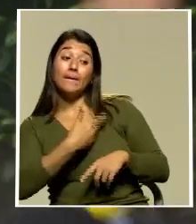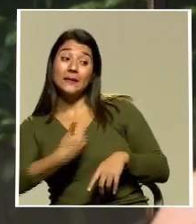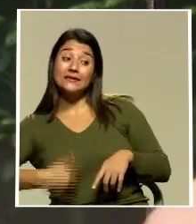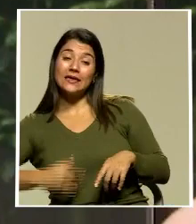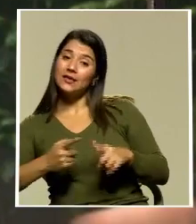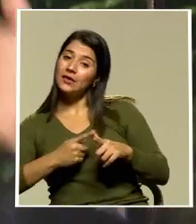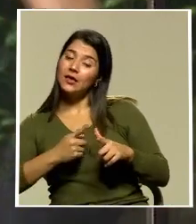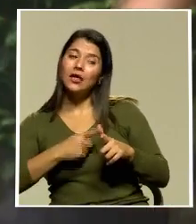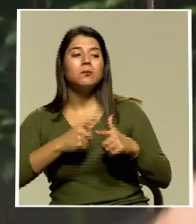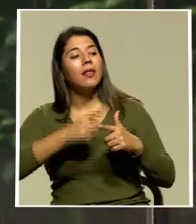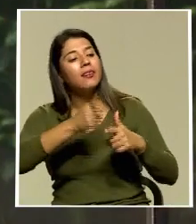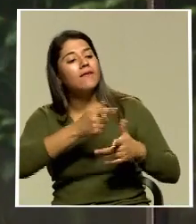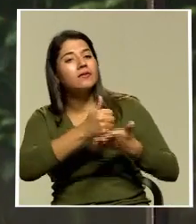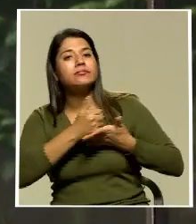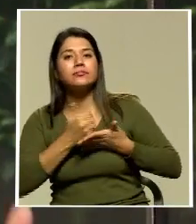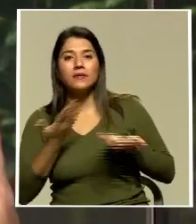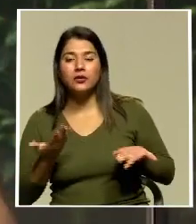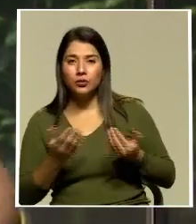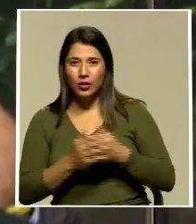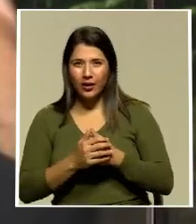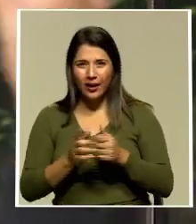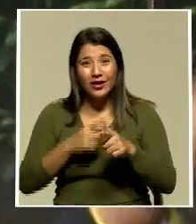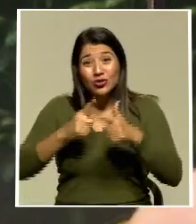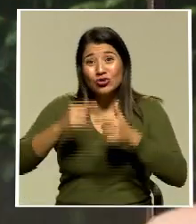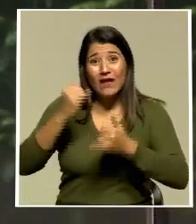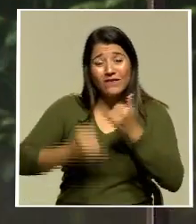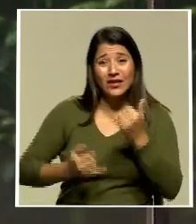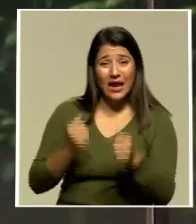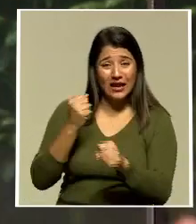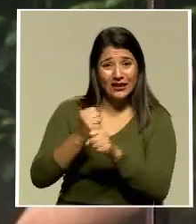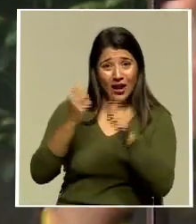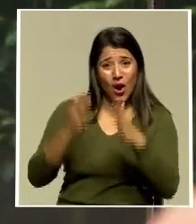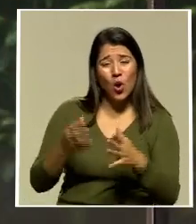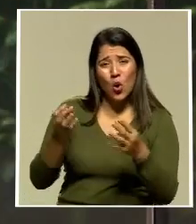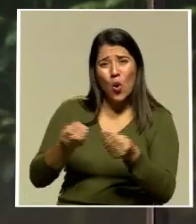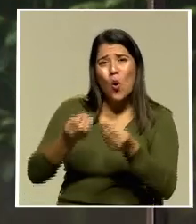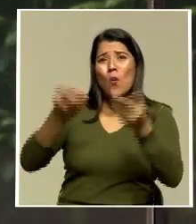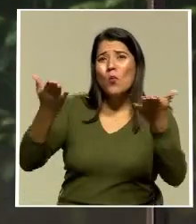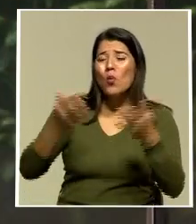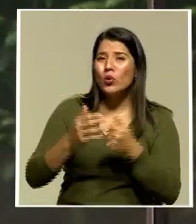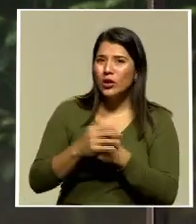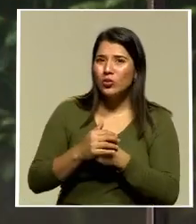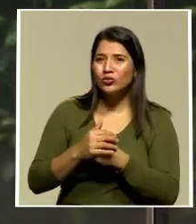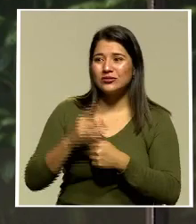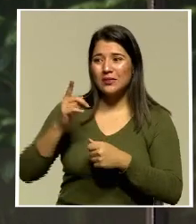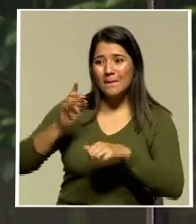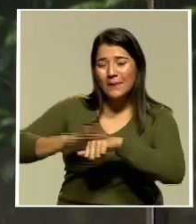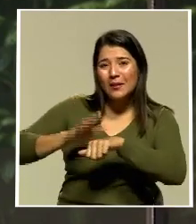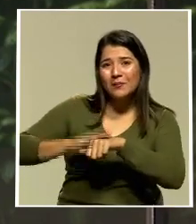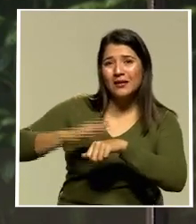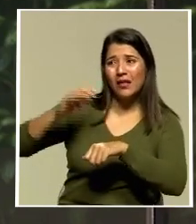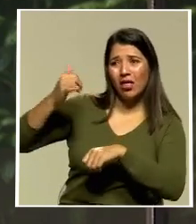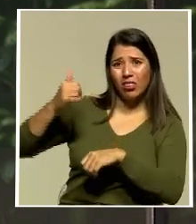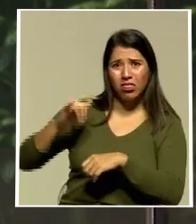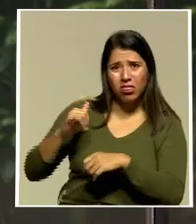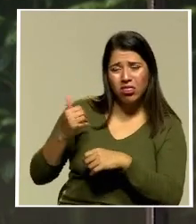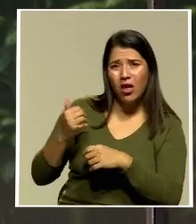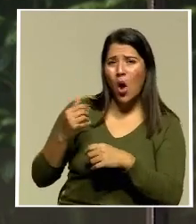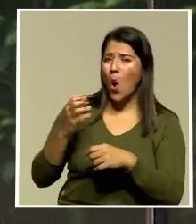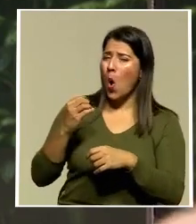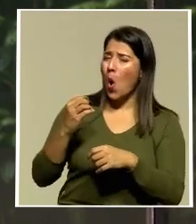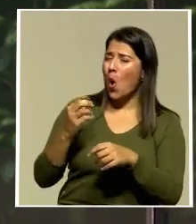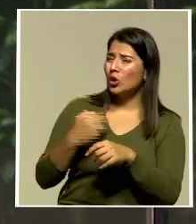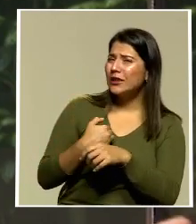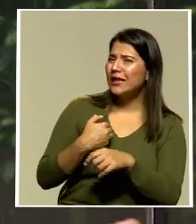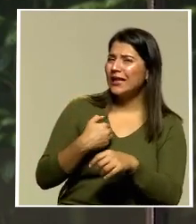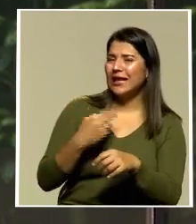cargos públicos, que los funcionarios públicos tengan que endeudarse o sean presas más fáciles de capitales ilícitos, incluso